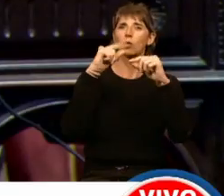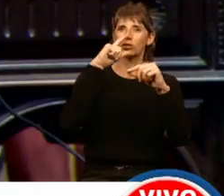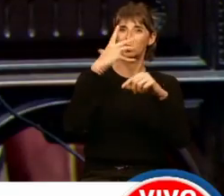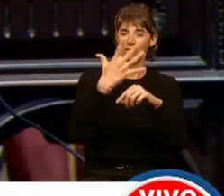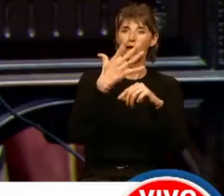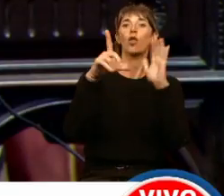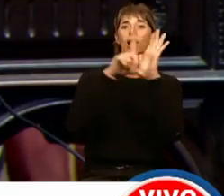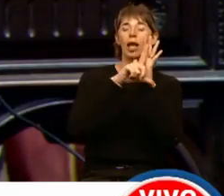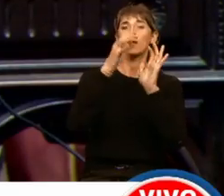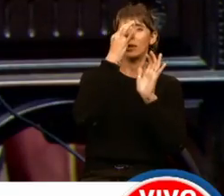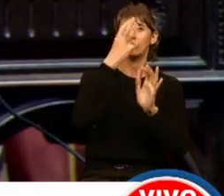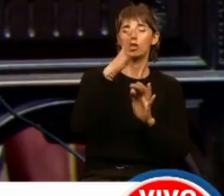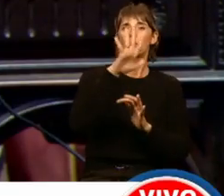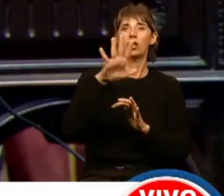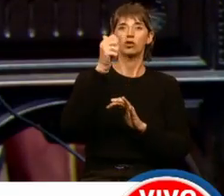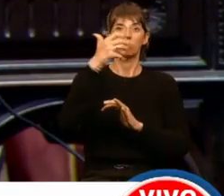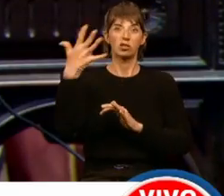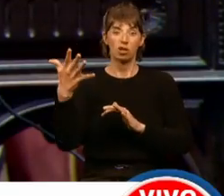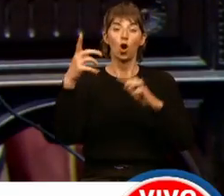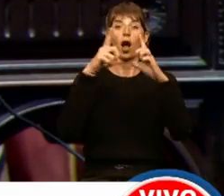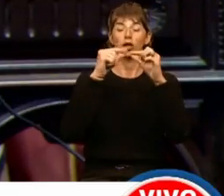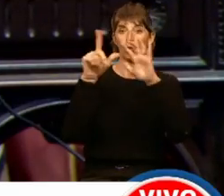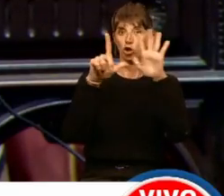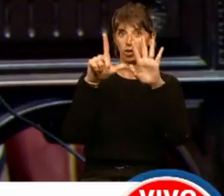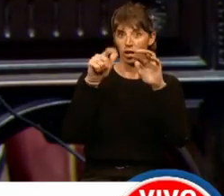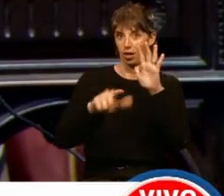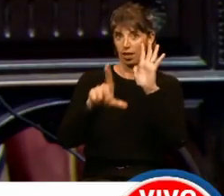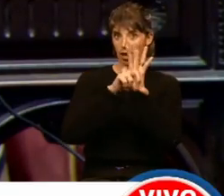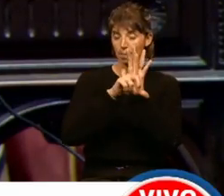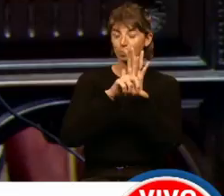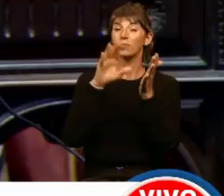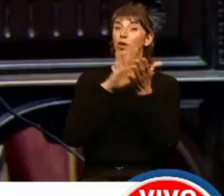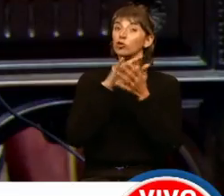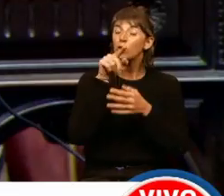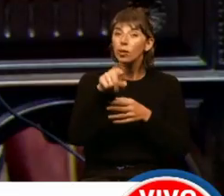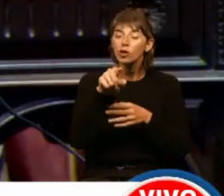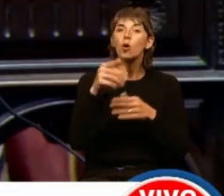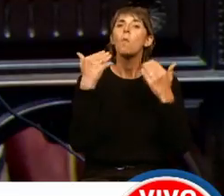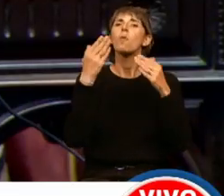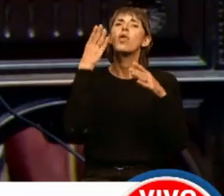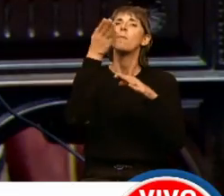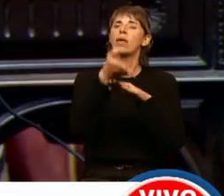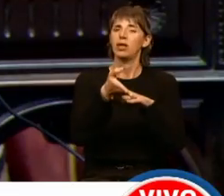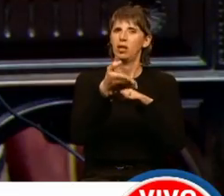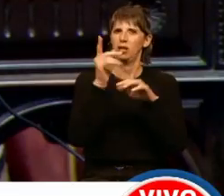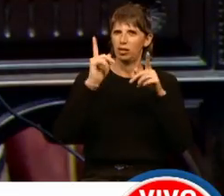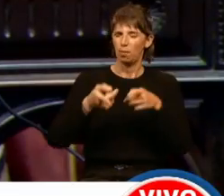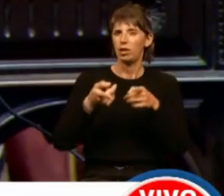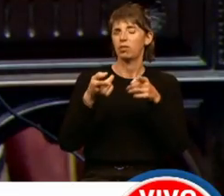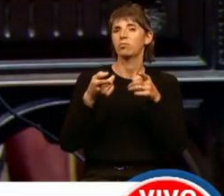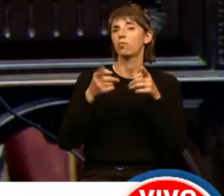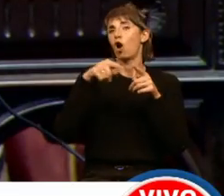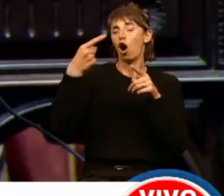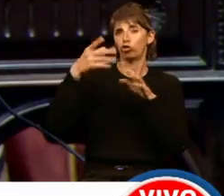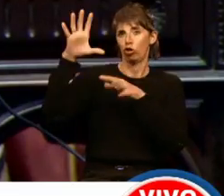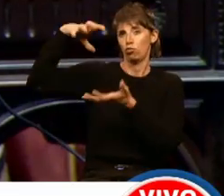25 565 y el artículo 7 la presente ley el efecto podrán solicitarlos informe adicional de que consideren necesario otro